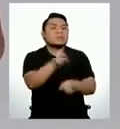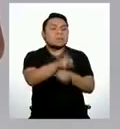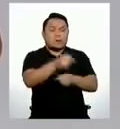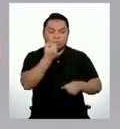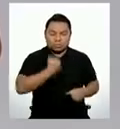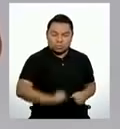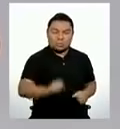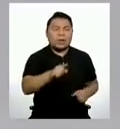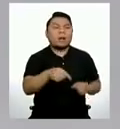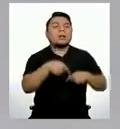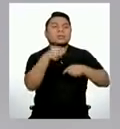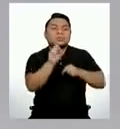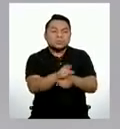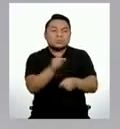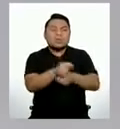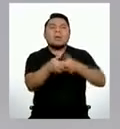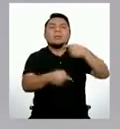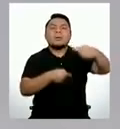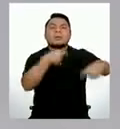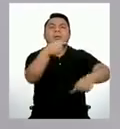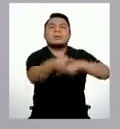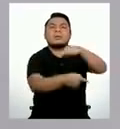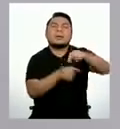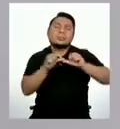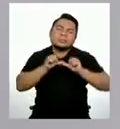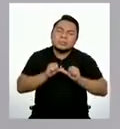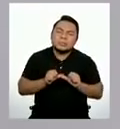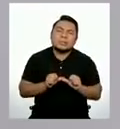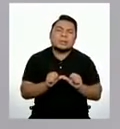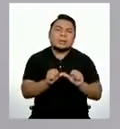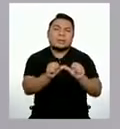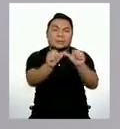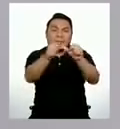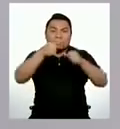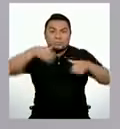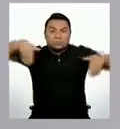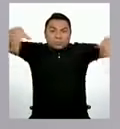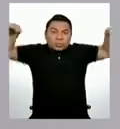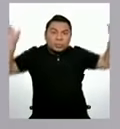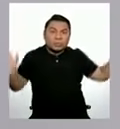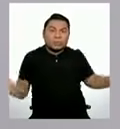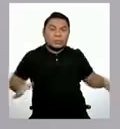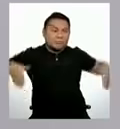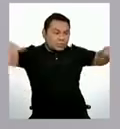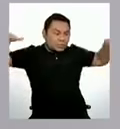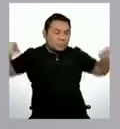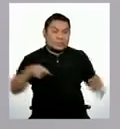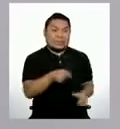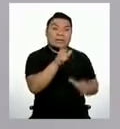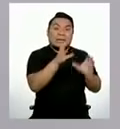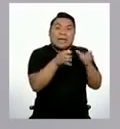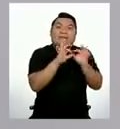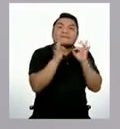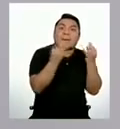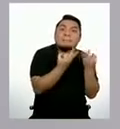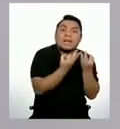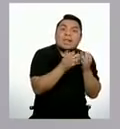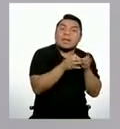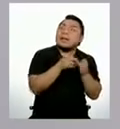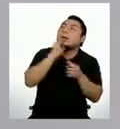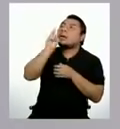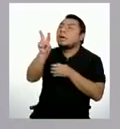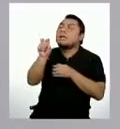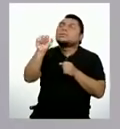hijos y a otros por toda la eternidad. Toda la familia, muy agradecida, respondió a la vez. Sí,